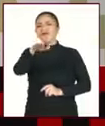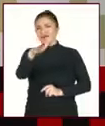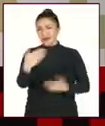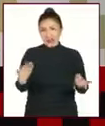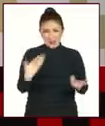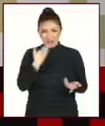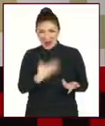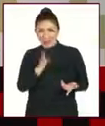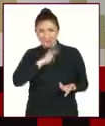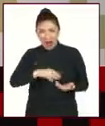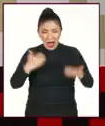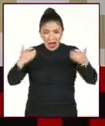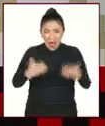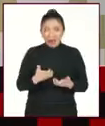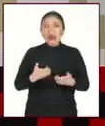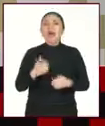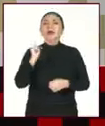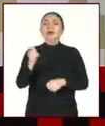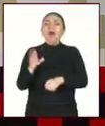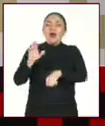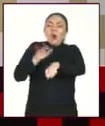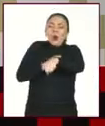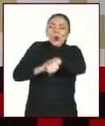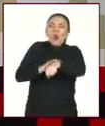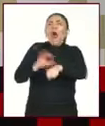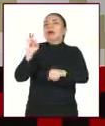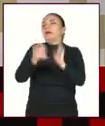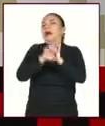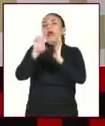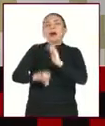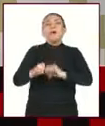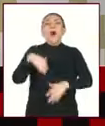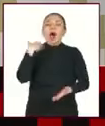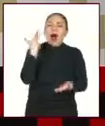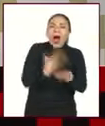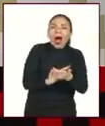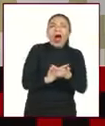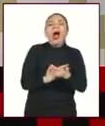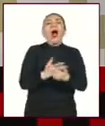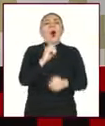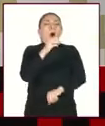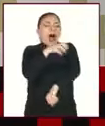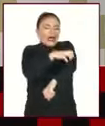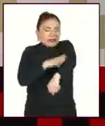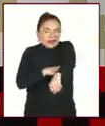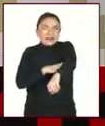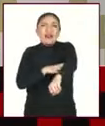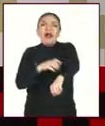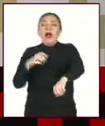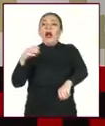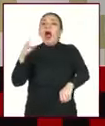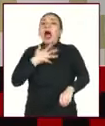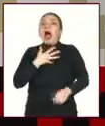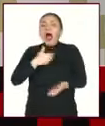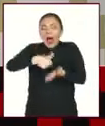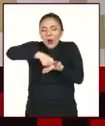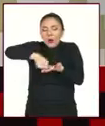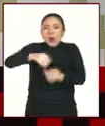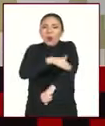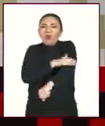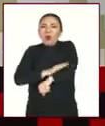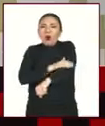es aplicar pomadas en algún golpe o una raspadura que tenga el alumno? En su caso, ¿qué recomienda